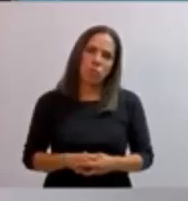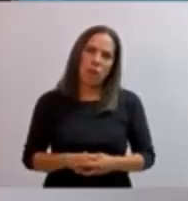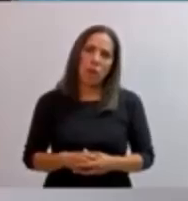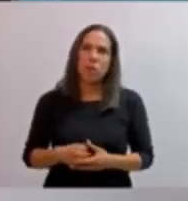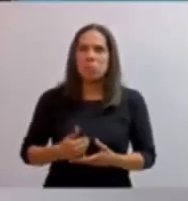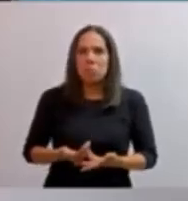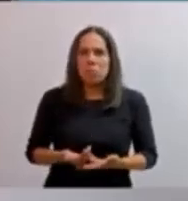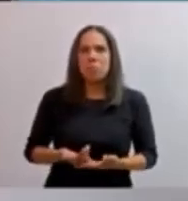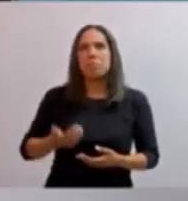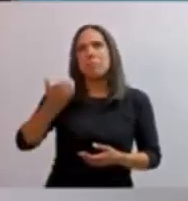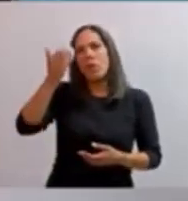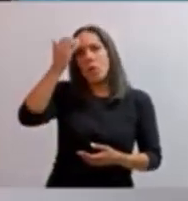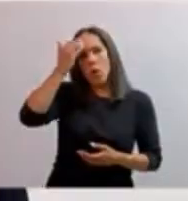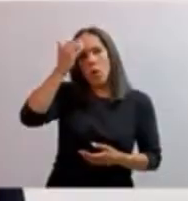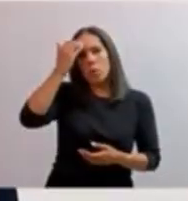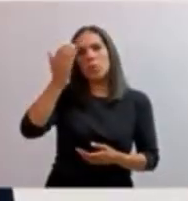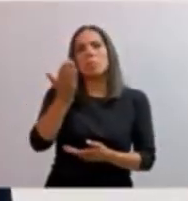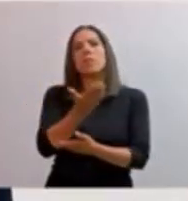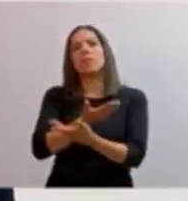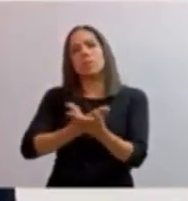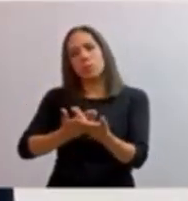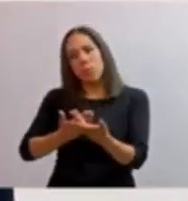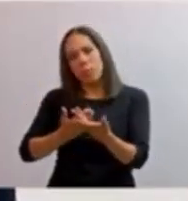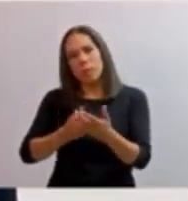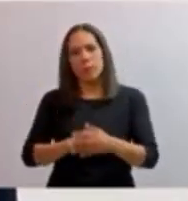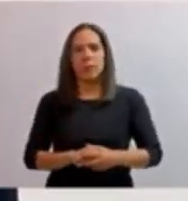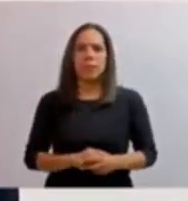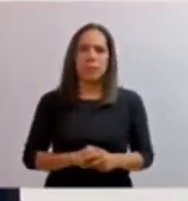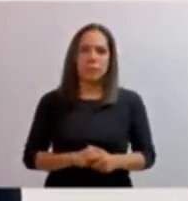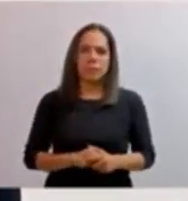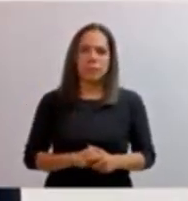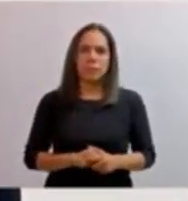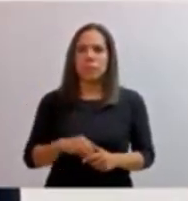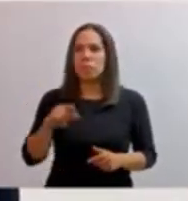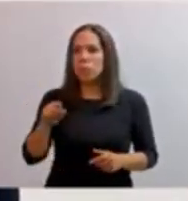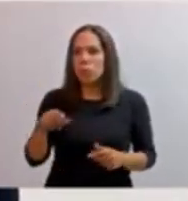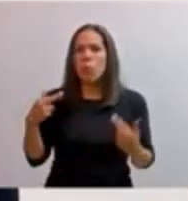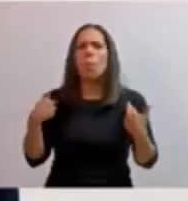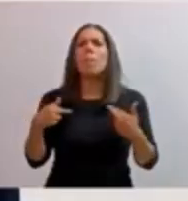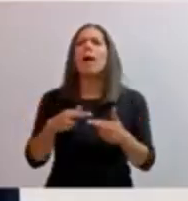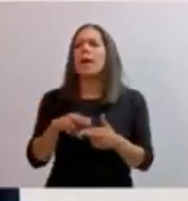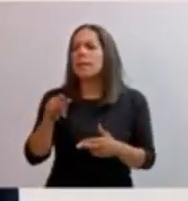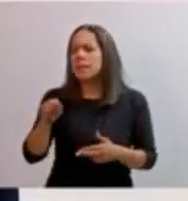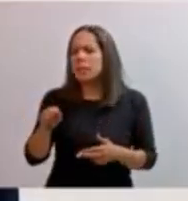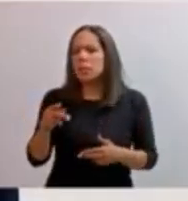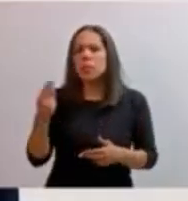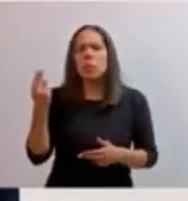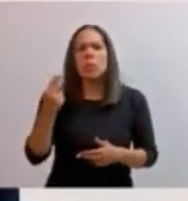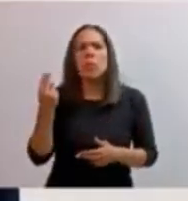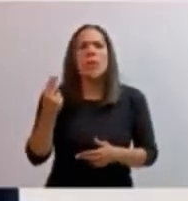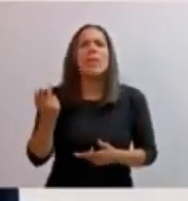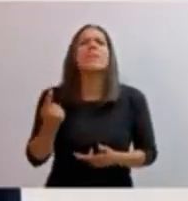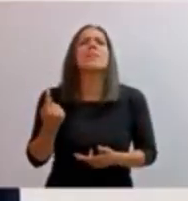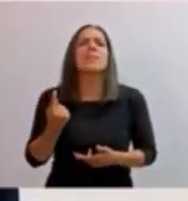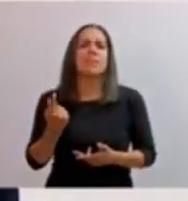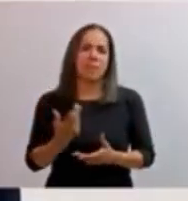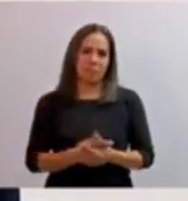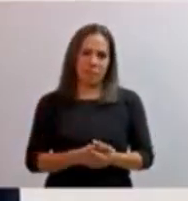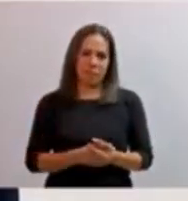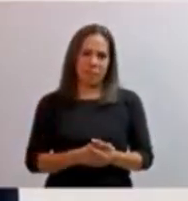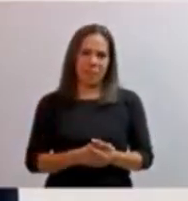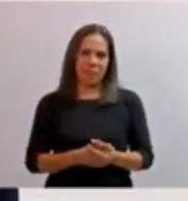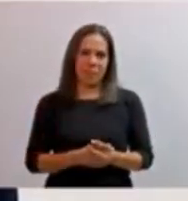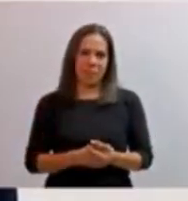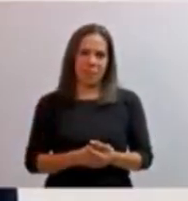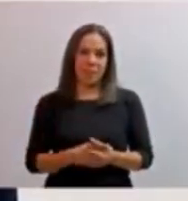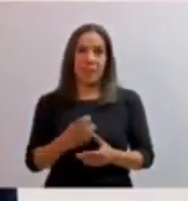sus necesidades. Es importante que desde este consejo técnico se fortalezca esa cultura colaborativa, que la escuela